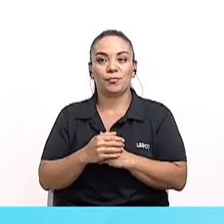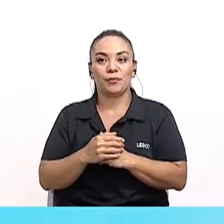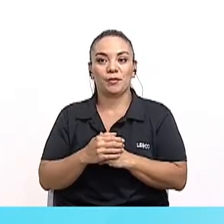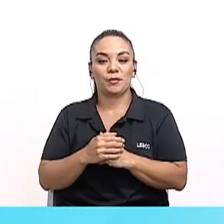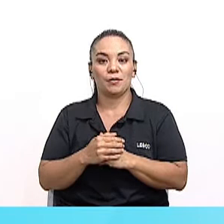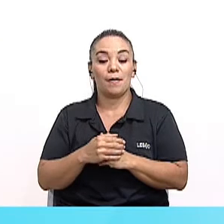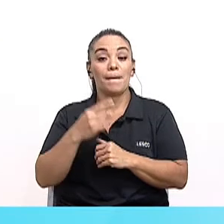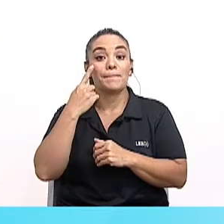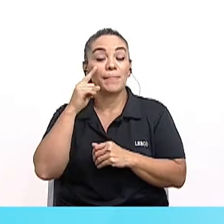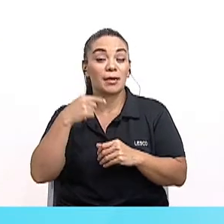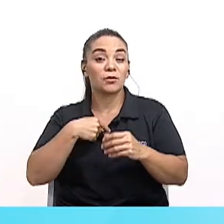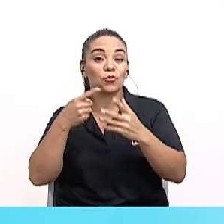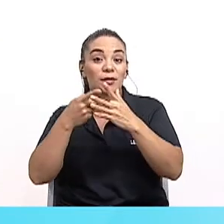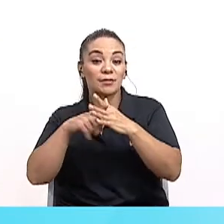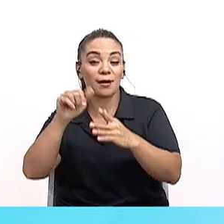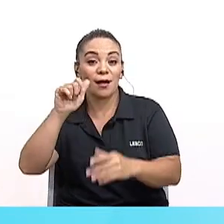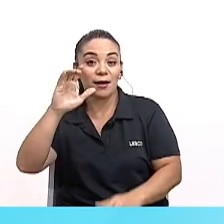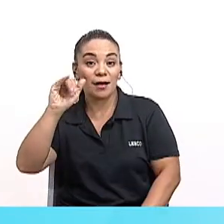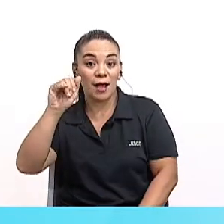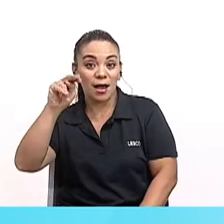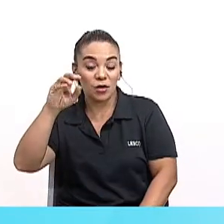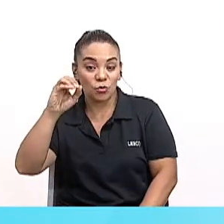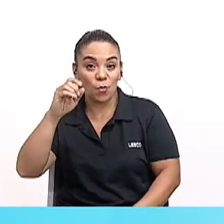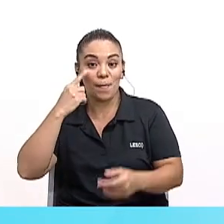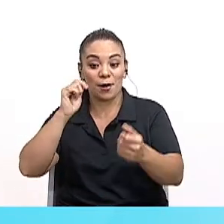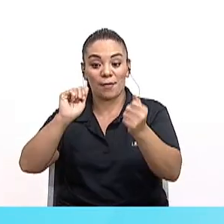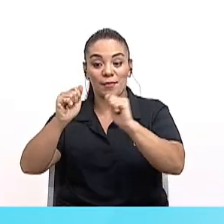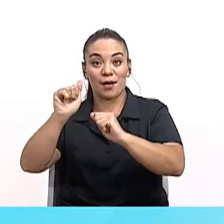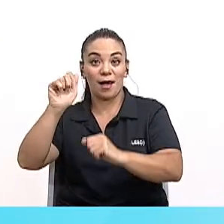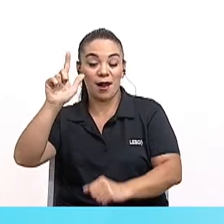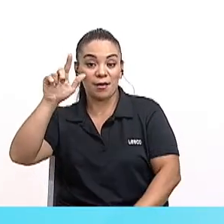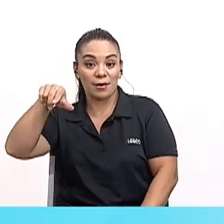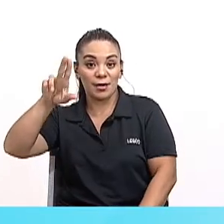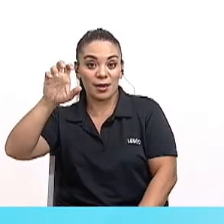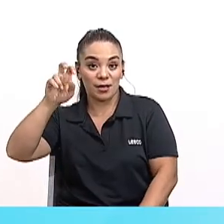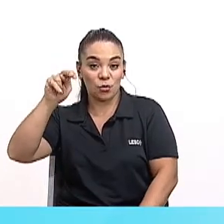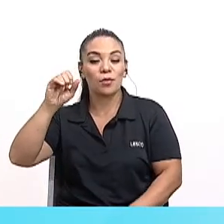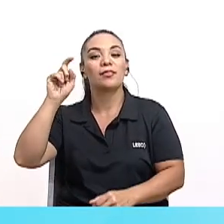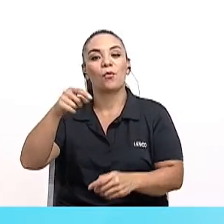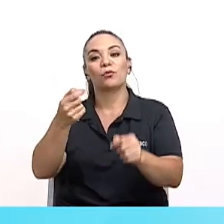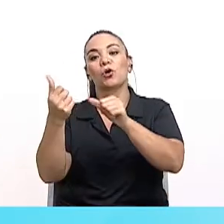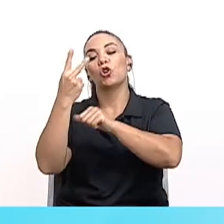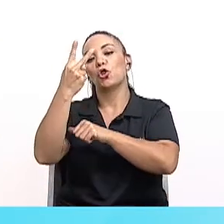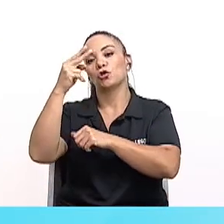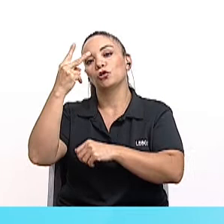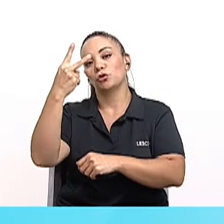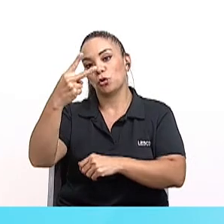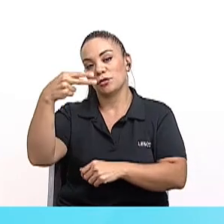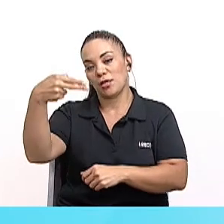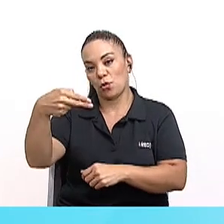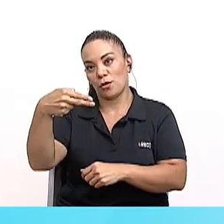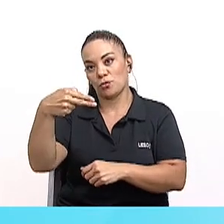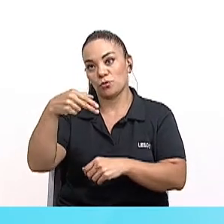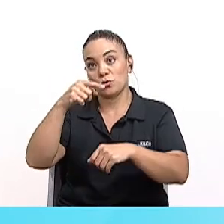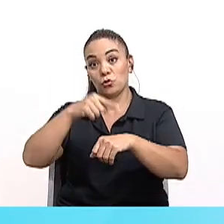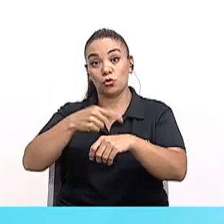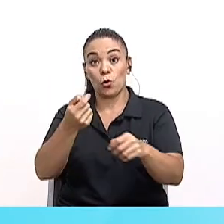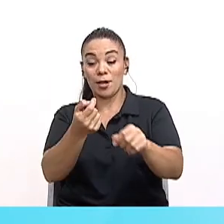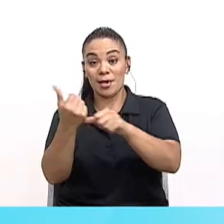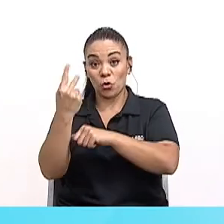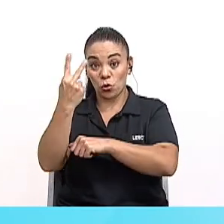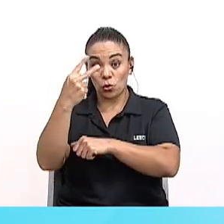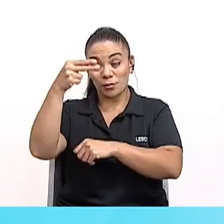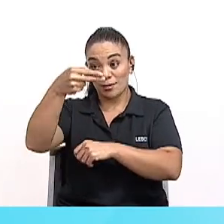Para yo hacer de un alcano a un alqueno, tengo que quitarle 2 hidrógenos. En el momento que le quito 2 hidrógenos,